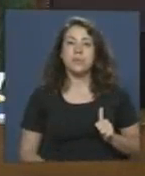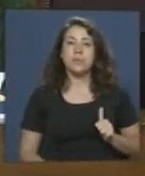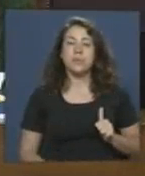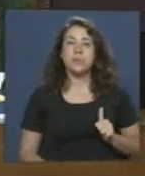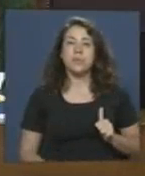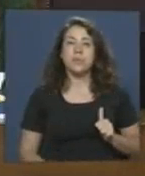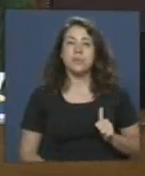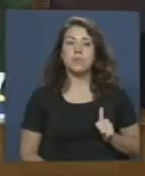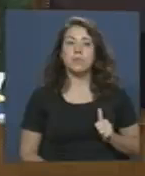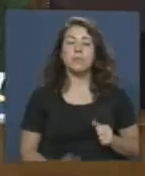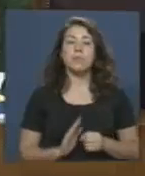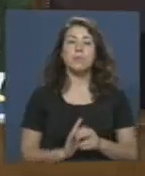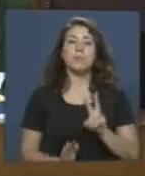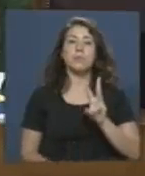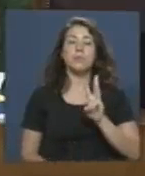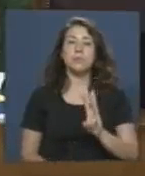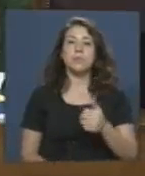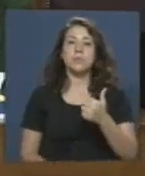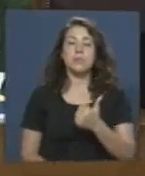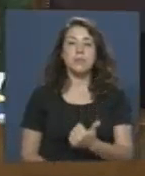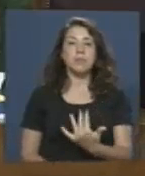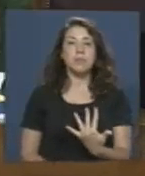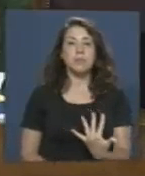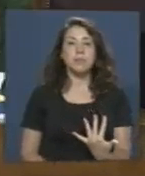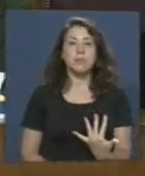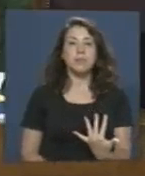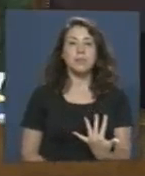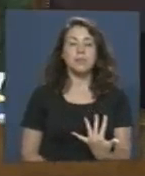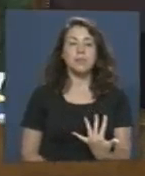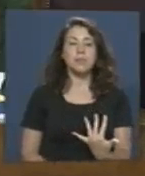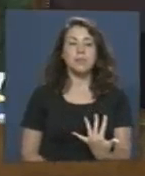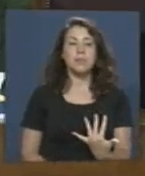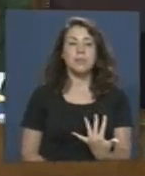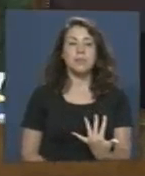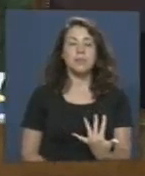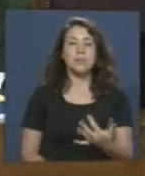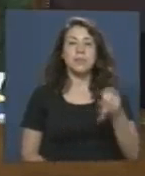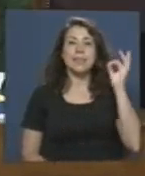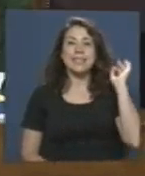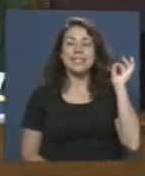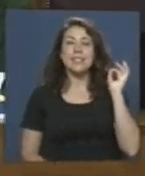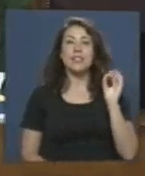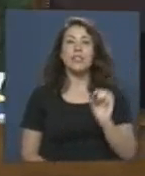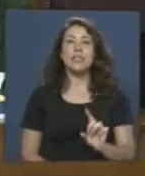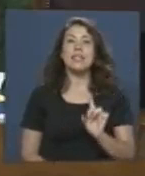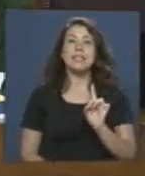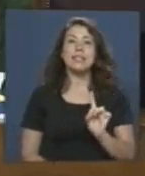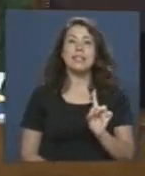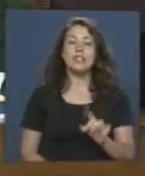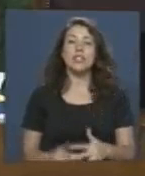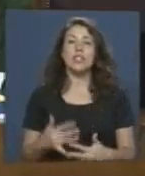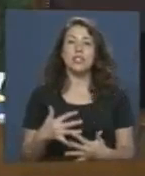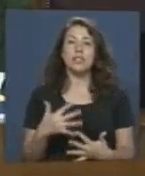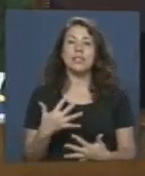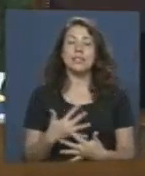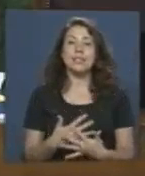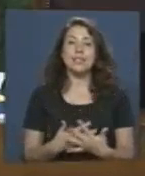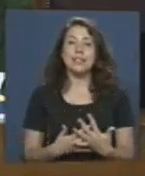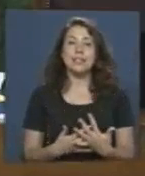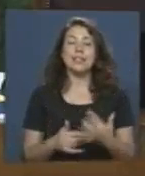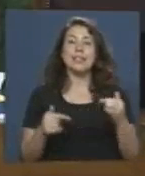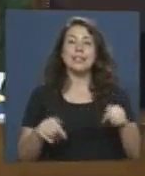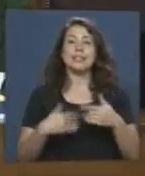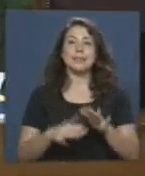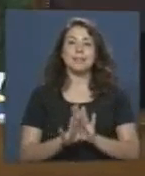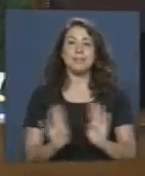con la legislatura 365... Sesión número 115, esta